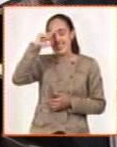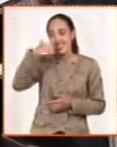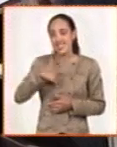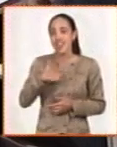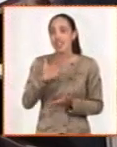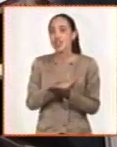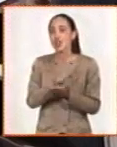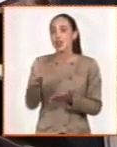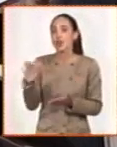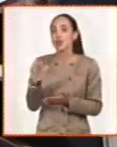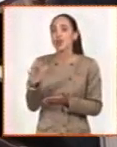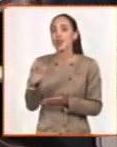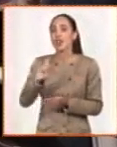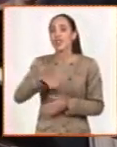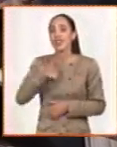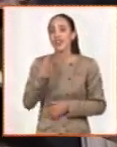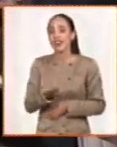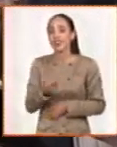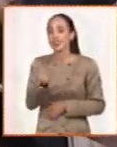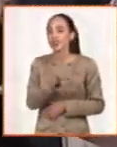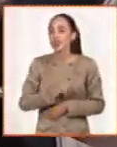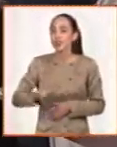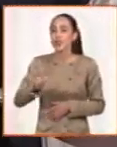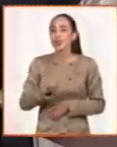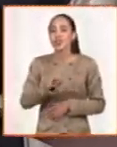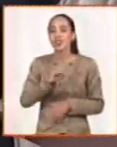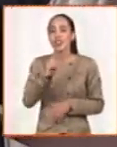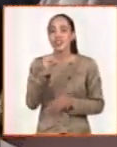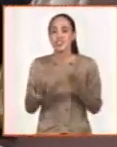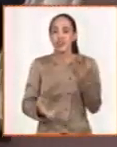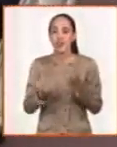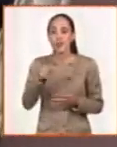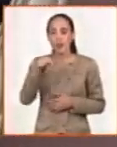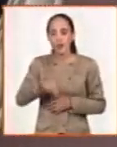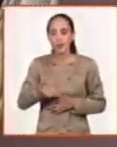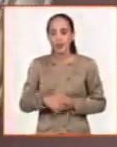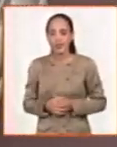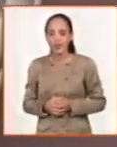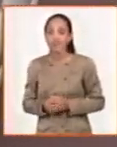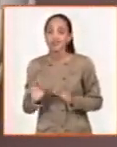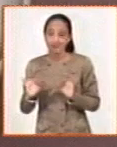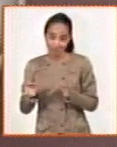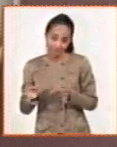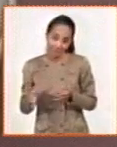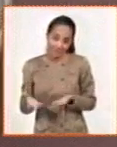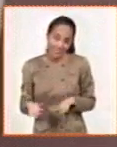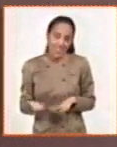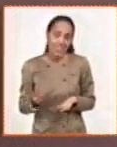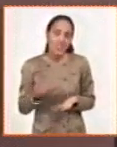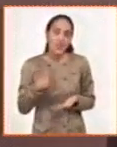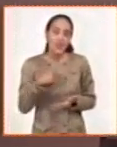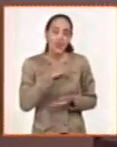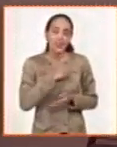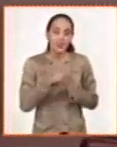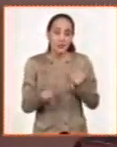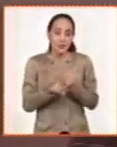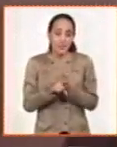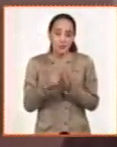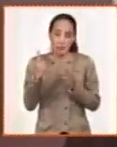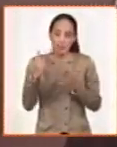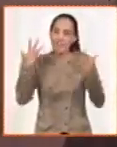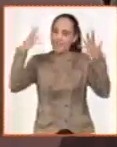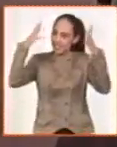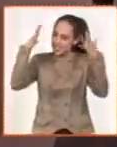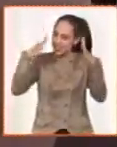por Moa, la isla. Exacto. Y están en Cienfuegos ahora, en las montañas de Cienfuegos, ¿no? Exactamente, sí. Bueno, yo quería empezar por felicitar a mi grupo, que